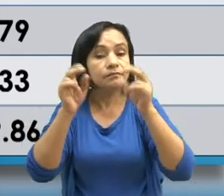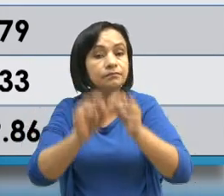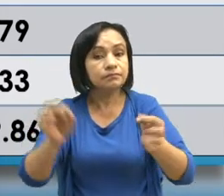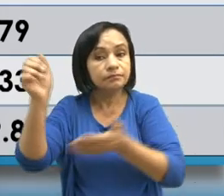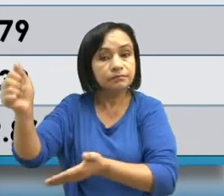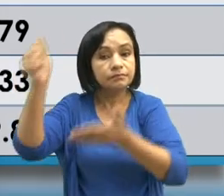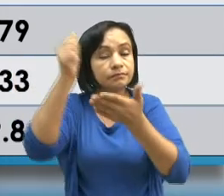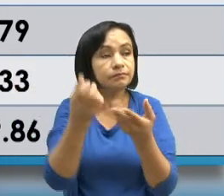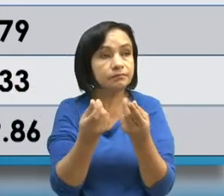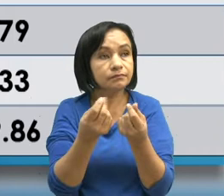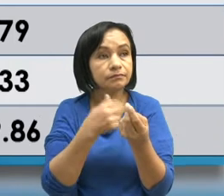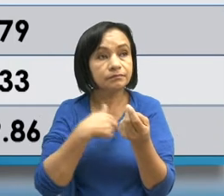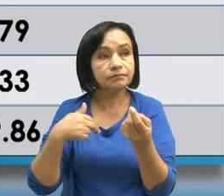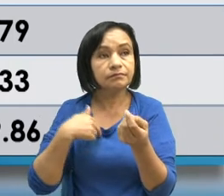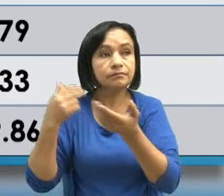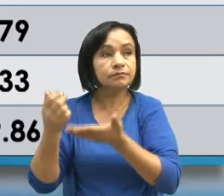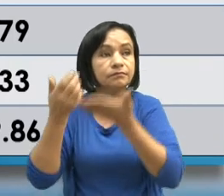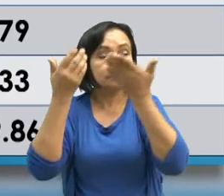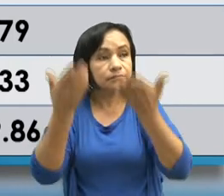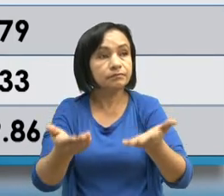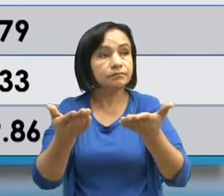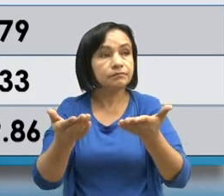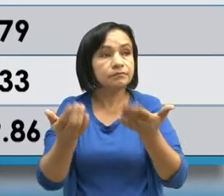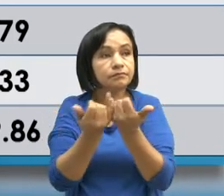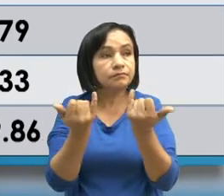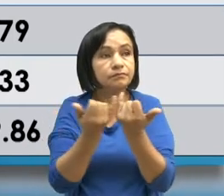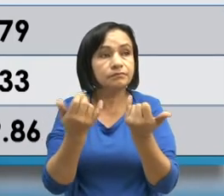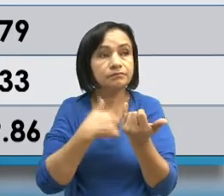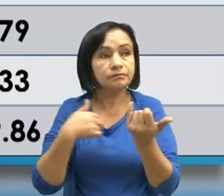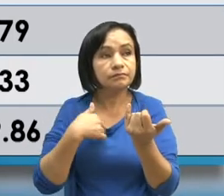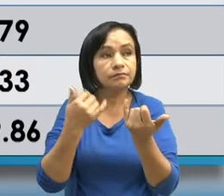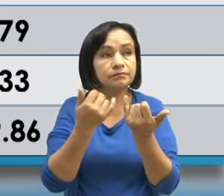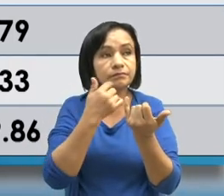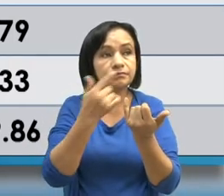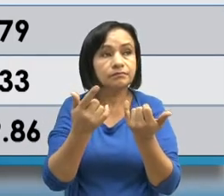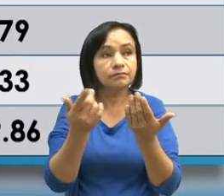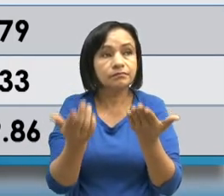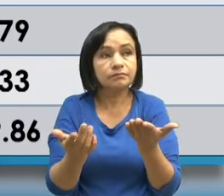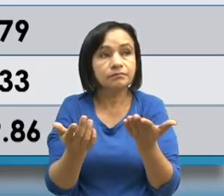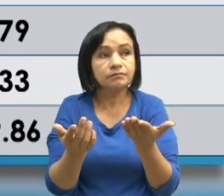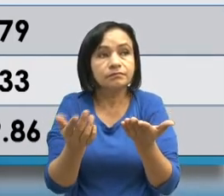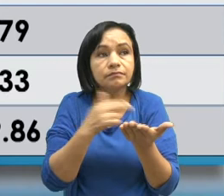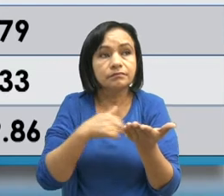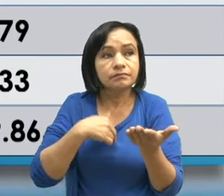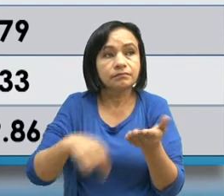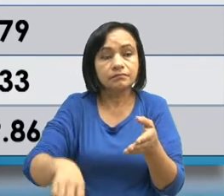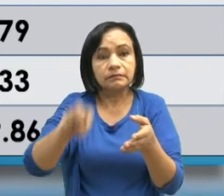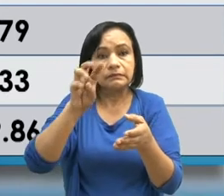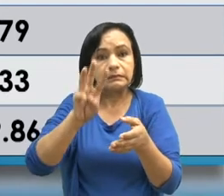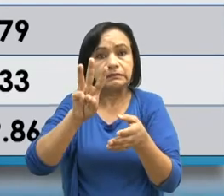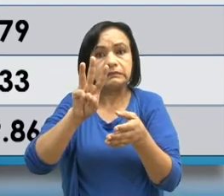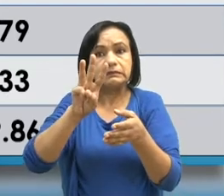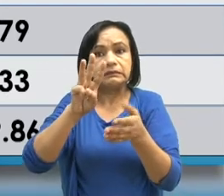importante de su presupuesto, aportando como contraparte, porque la mayoría de esos fondos son préstamos,